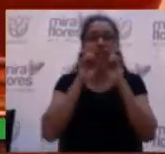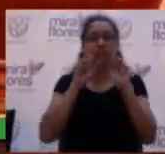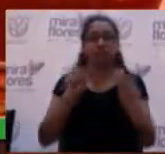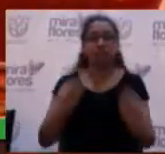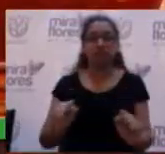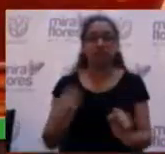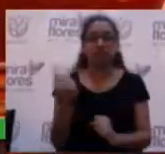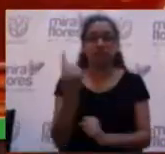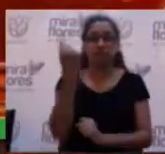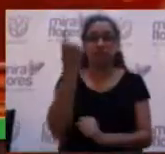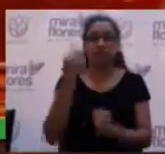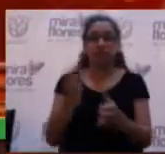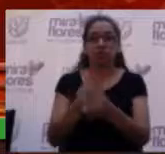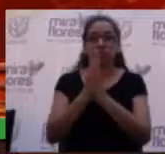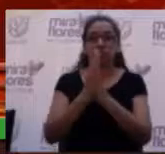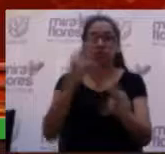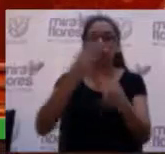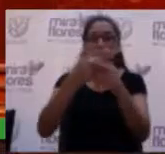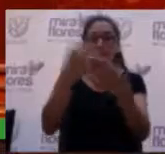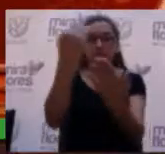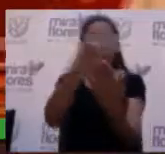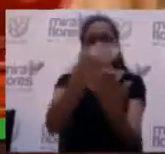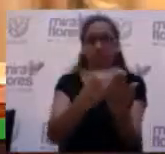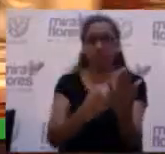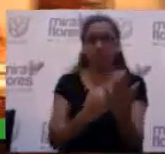general del Consejo que se sirva a pasar la lista del caso.